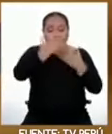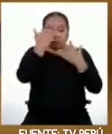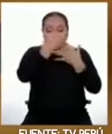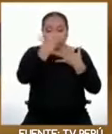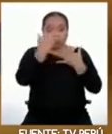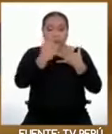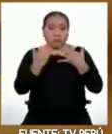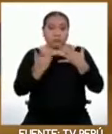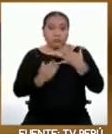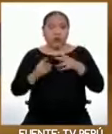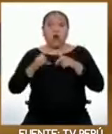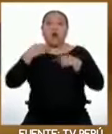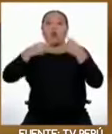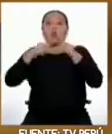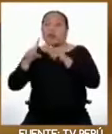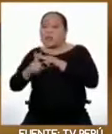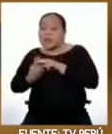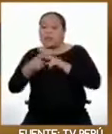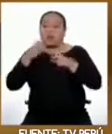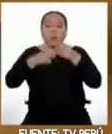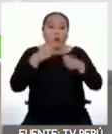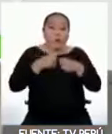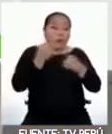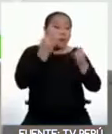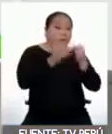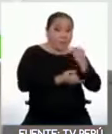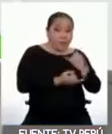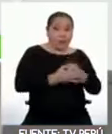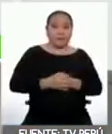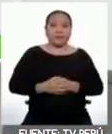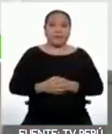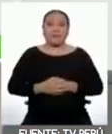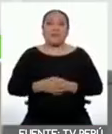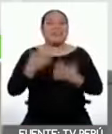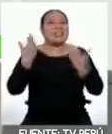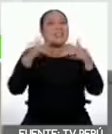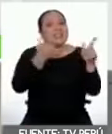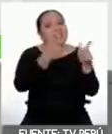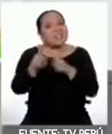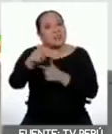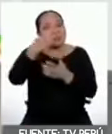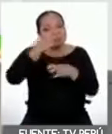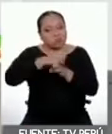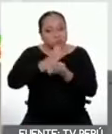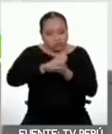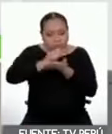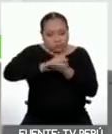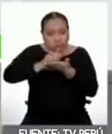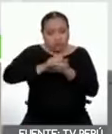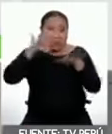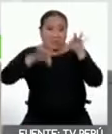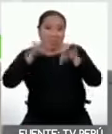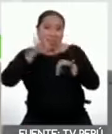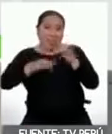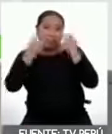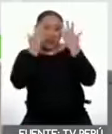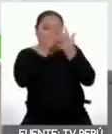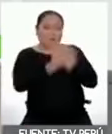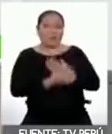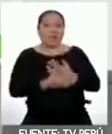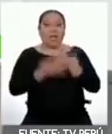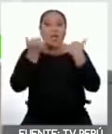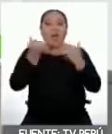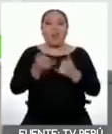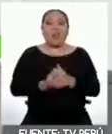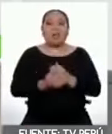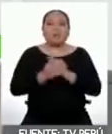guión, contando un inicio, nudo y desenlace. Ahora estás listo para crear tu propio teatro de sombras. Es hora de